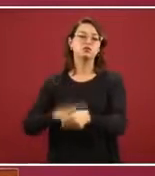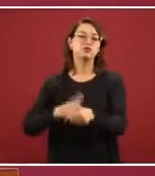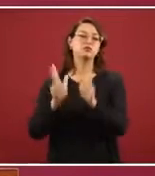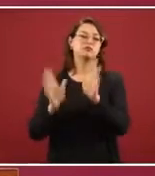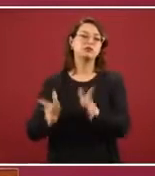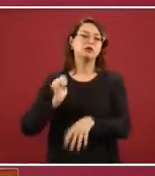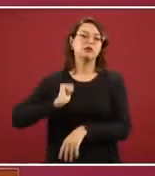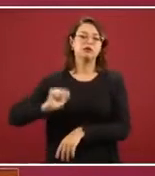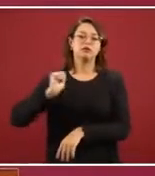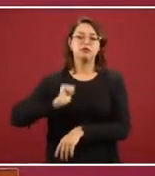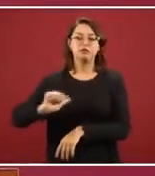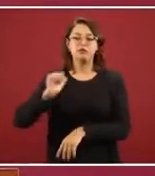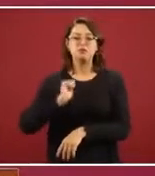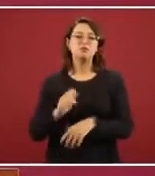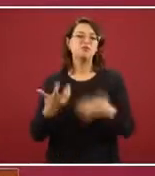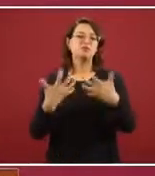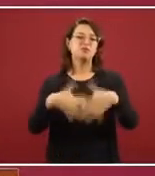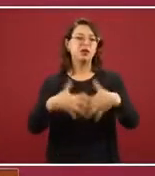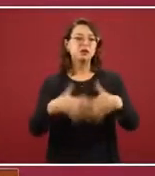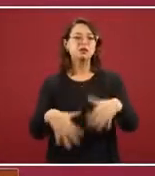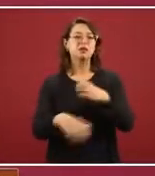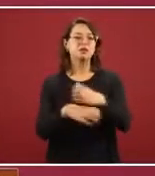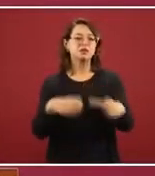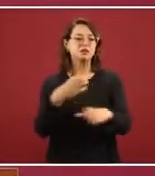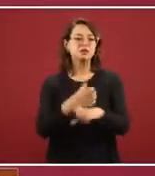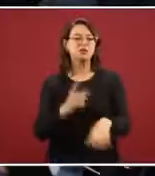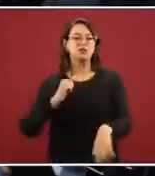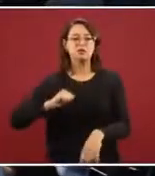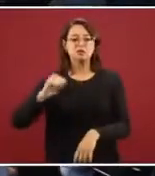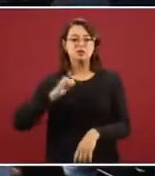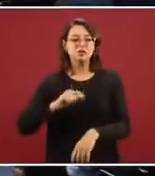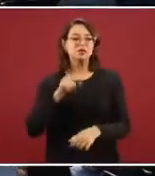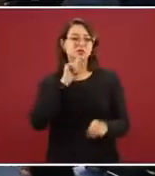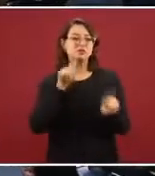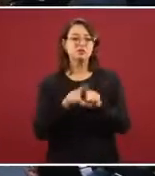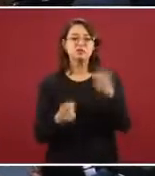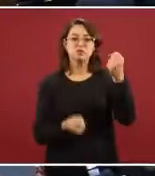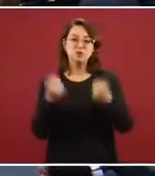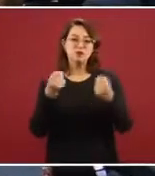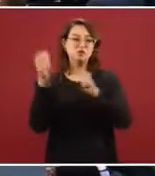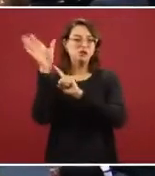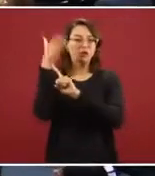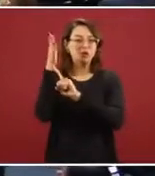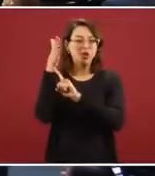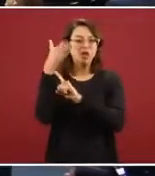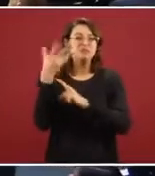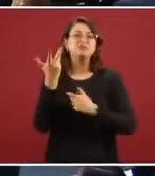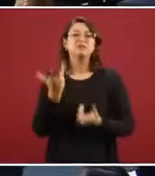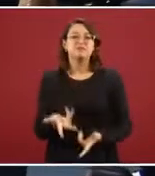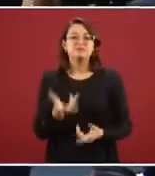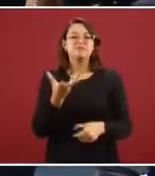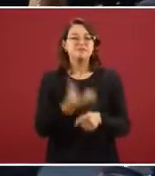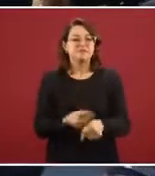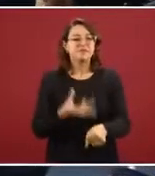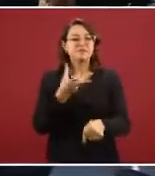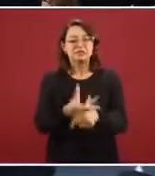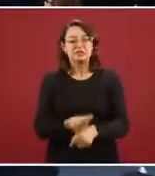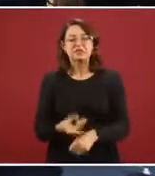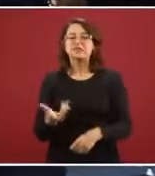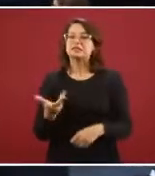reponer los equipos hablaba de las ambulancias se tiene que